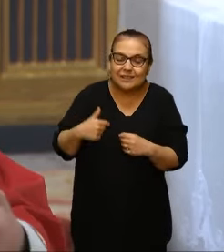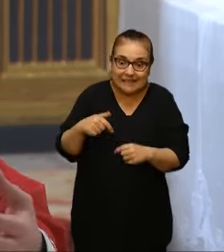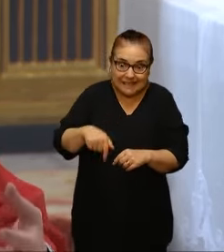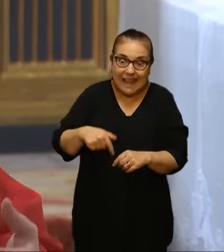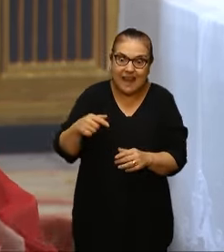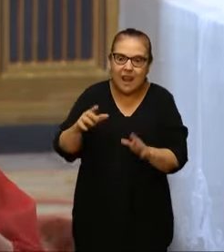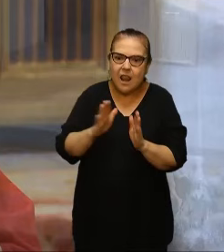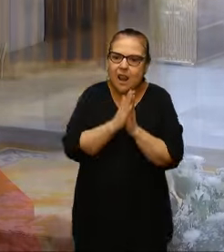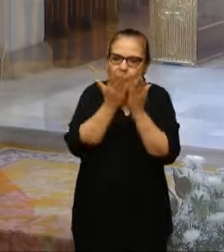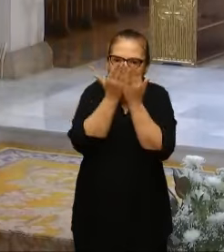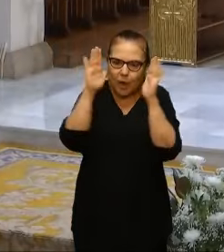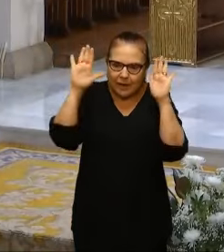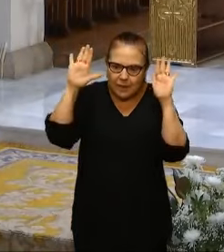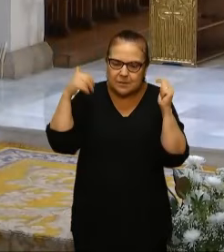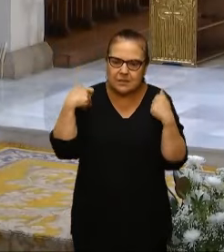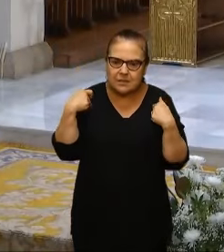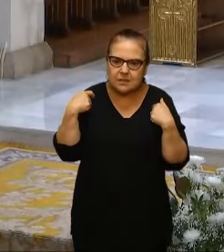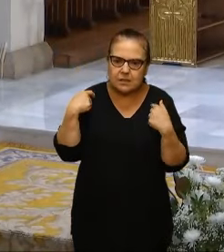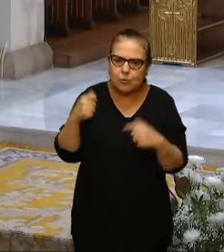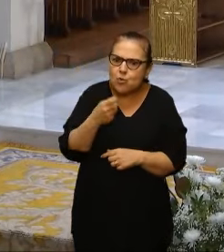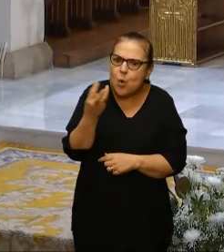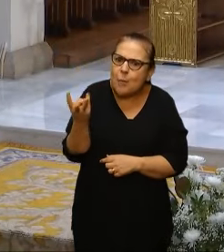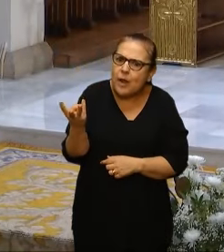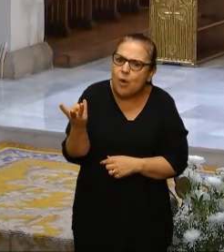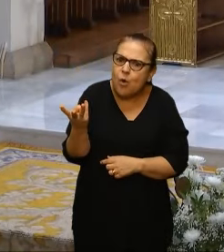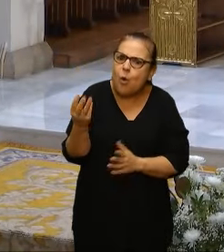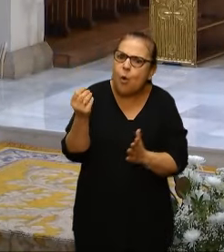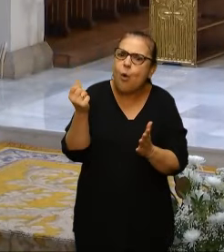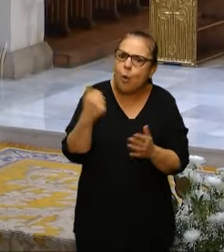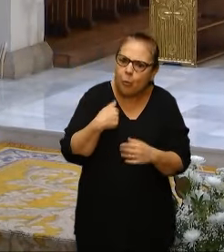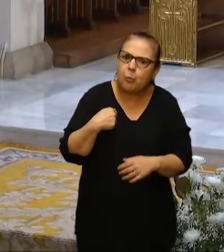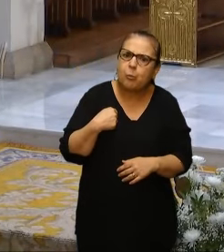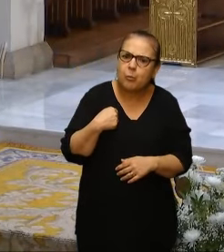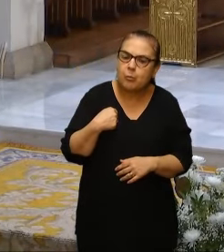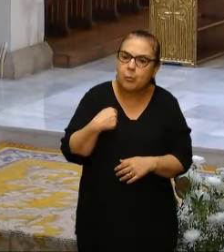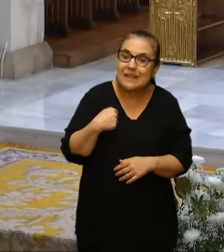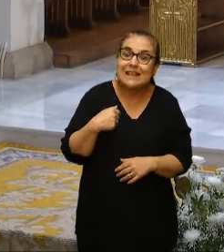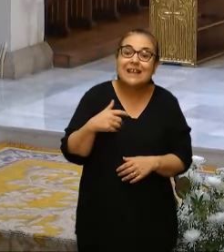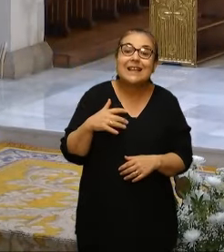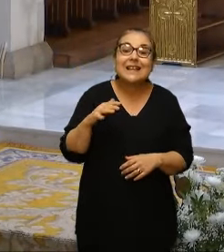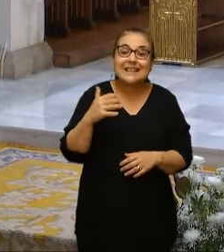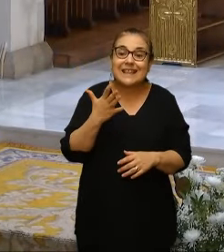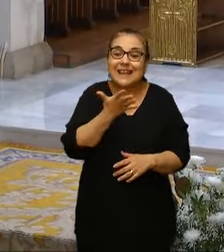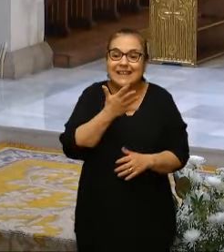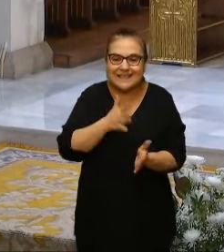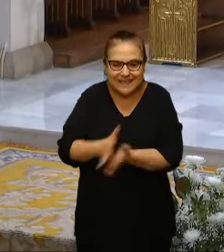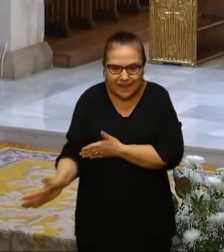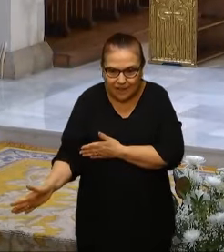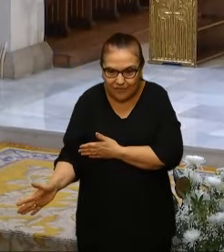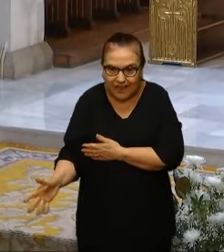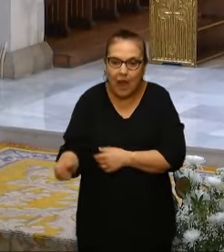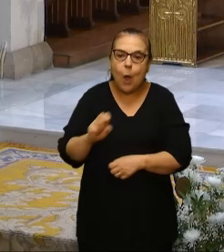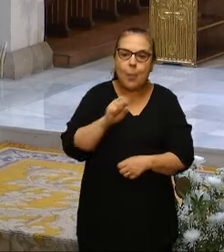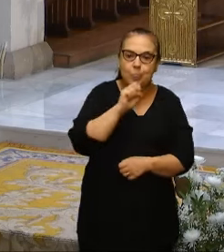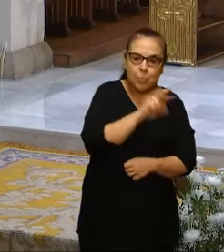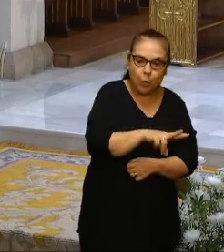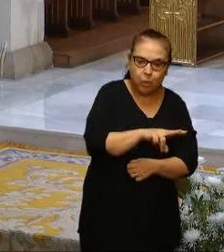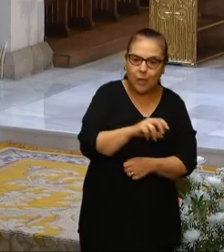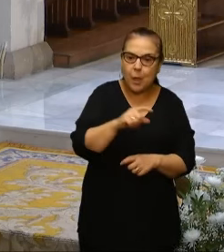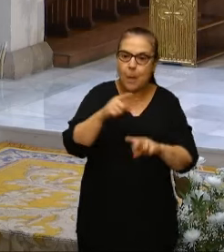un número también de alta simbología, que son los 12 por los 12 por los 1.000. Es